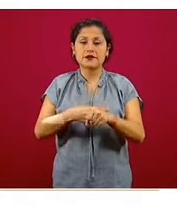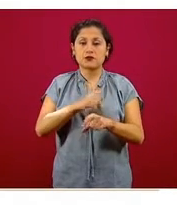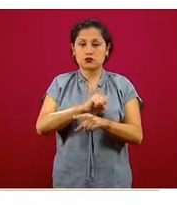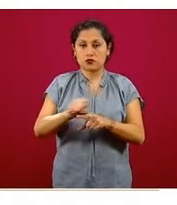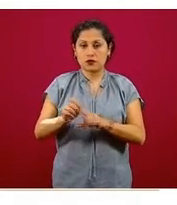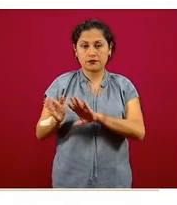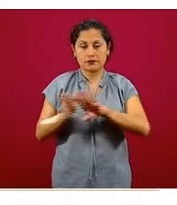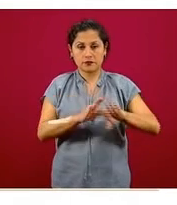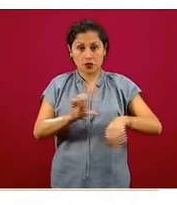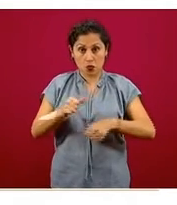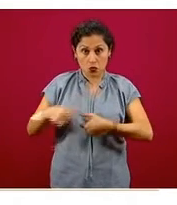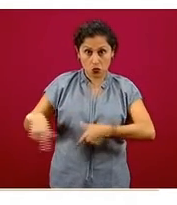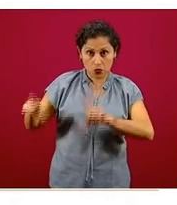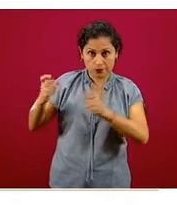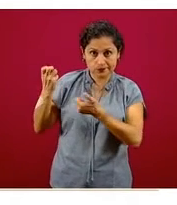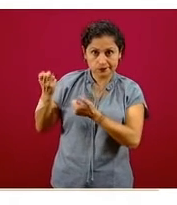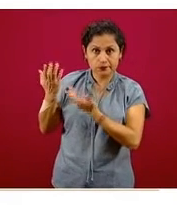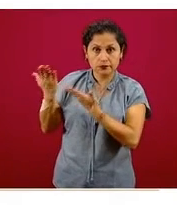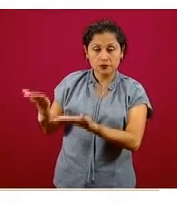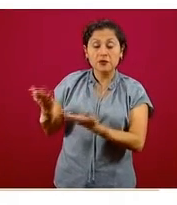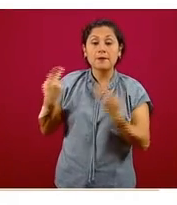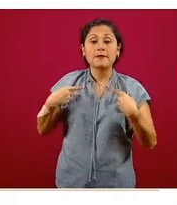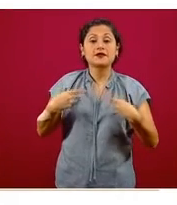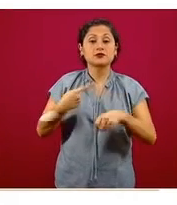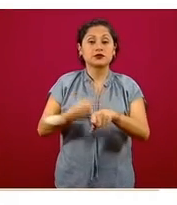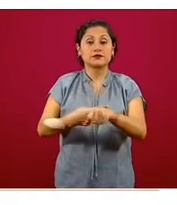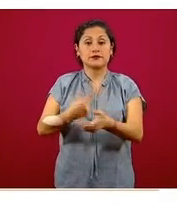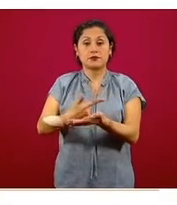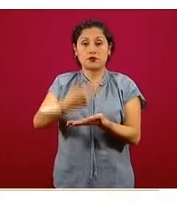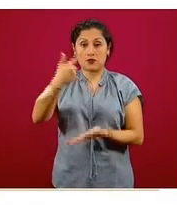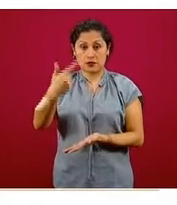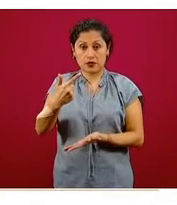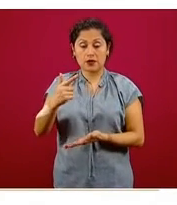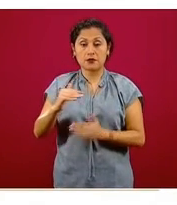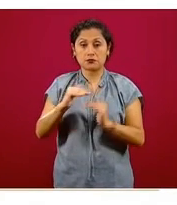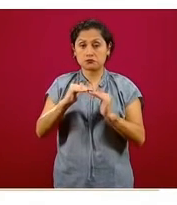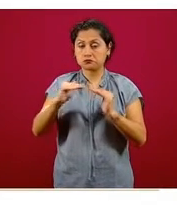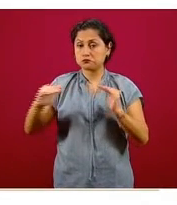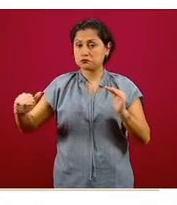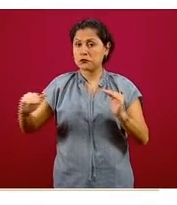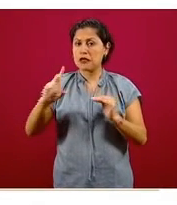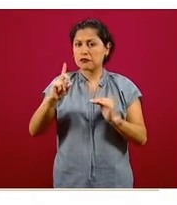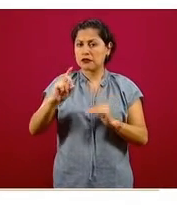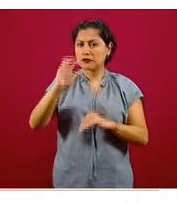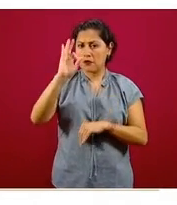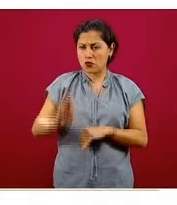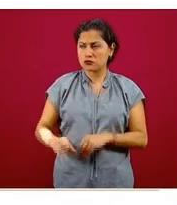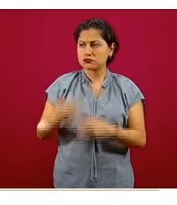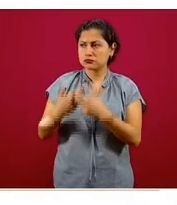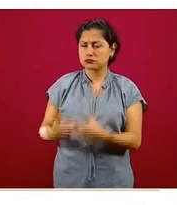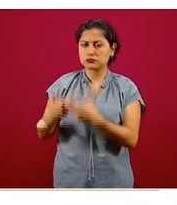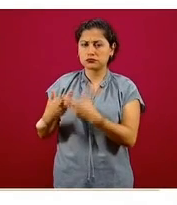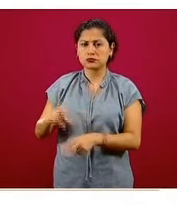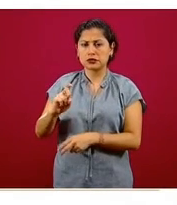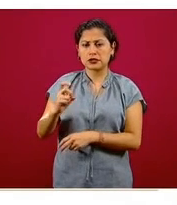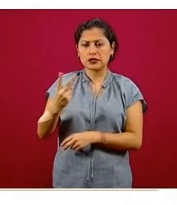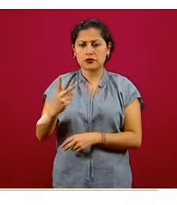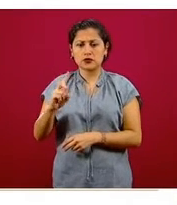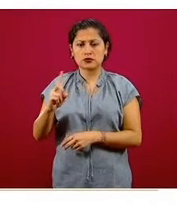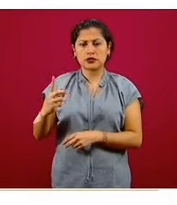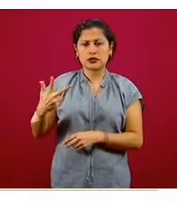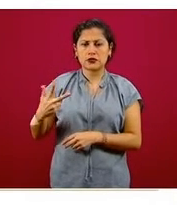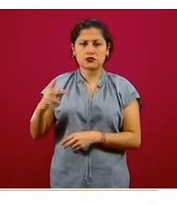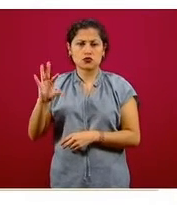diapositiva. Igual todos están por encima del 30% de disponibilidad, 32, 38, 40 y